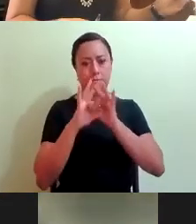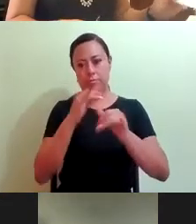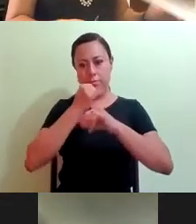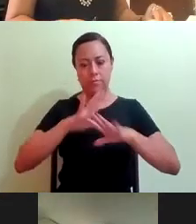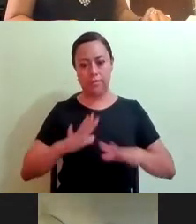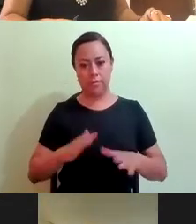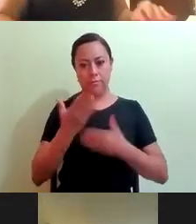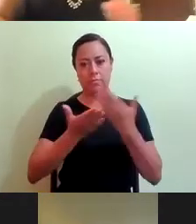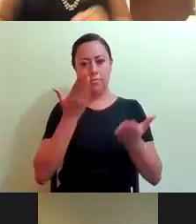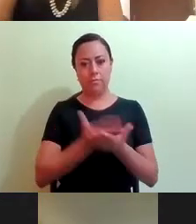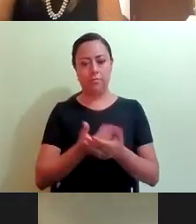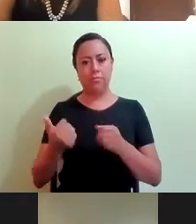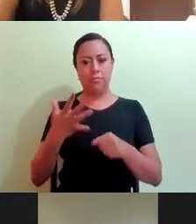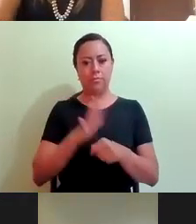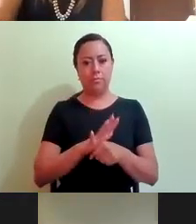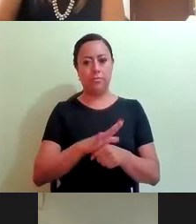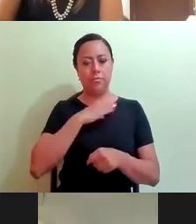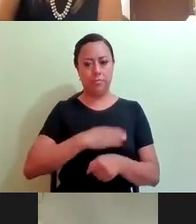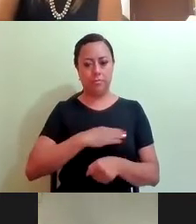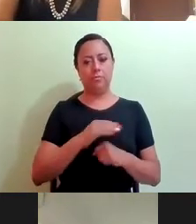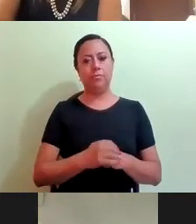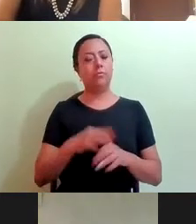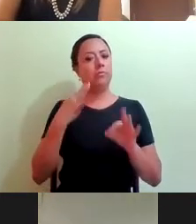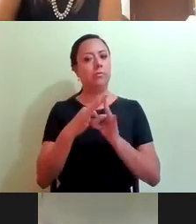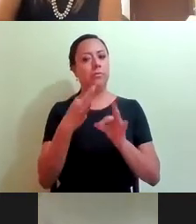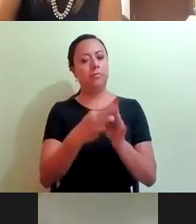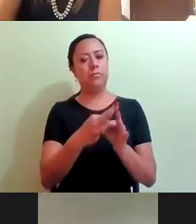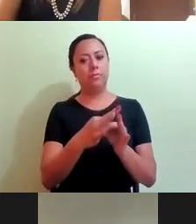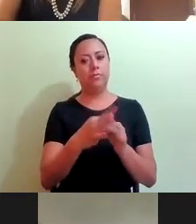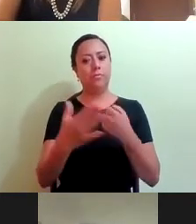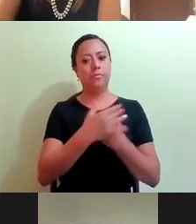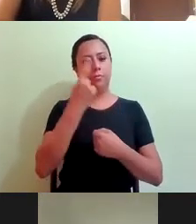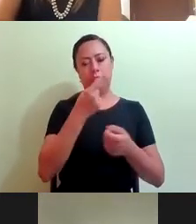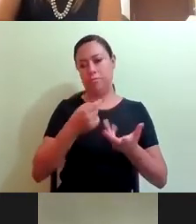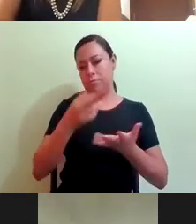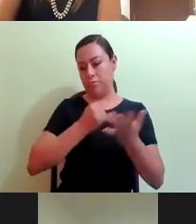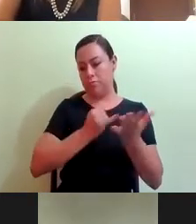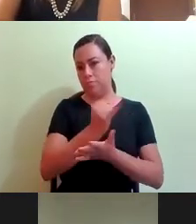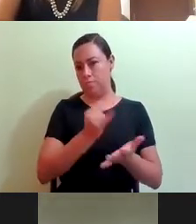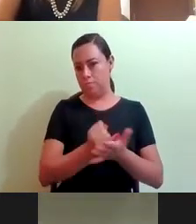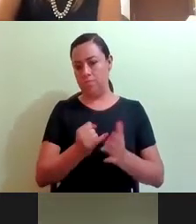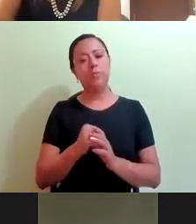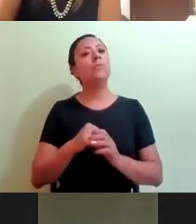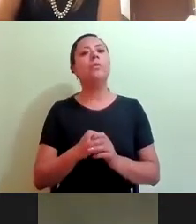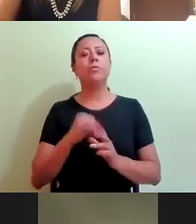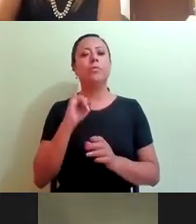Comisión de Administración y Procuración de Justicia en cumplimiento de las resoluciones emitidas por el Instituto Nacional de